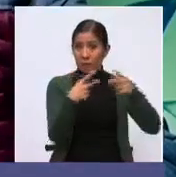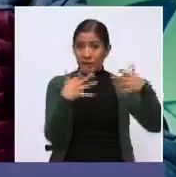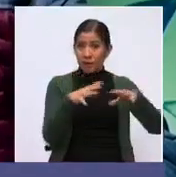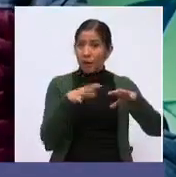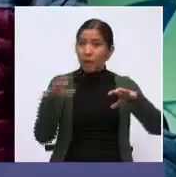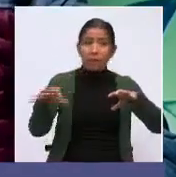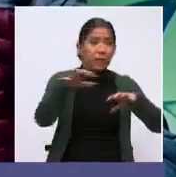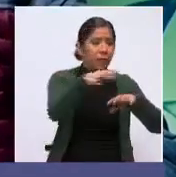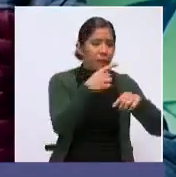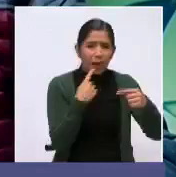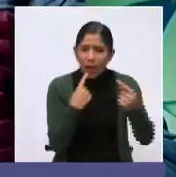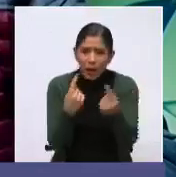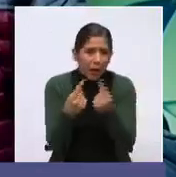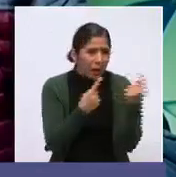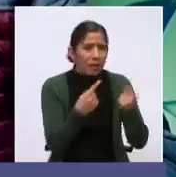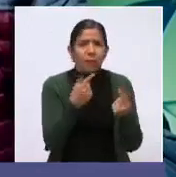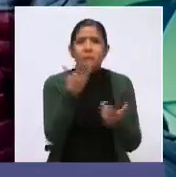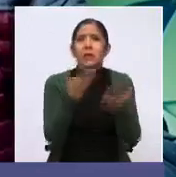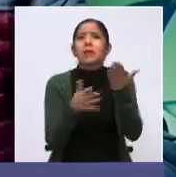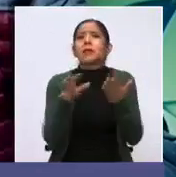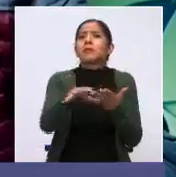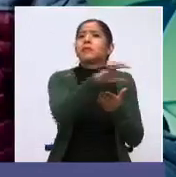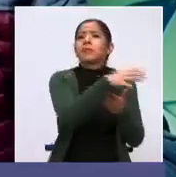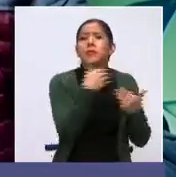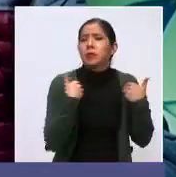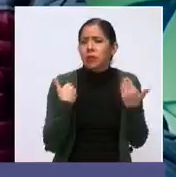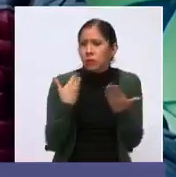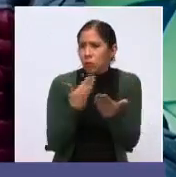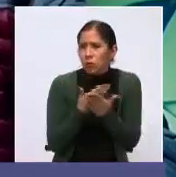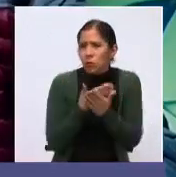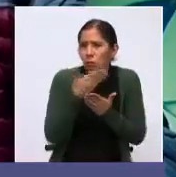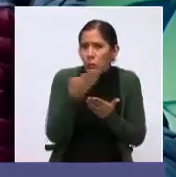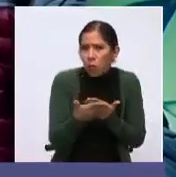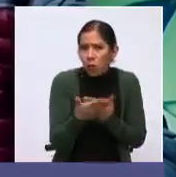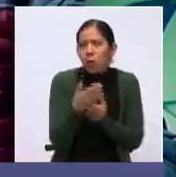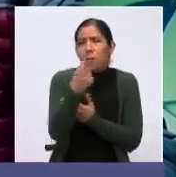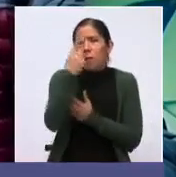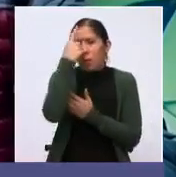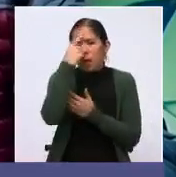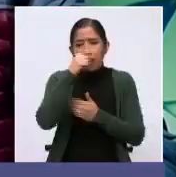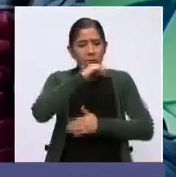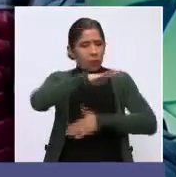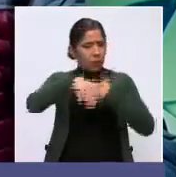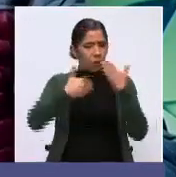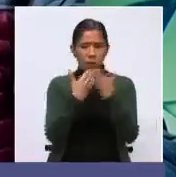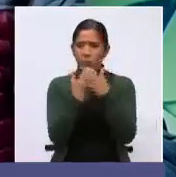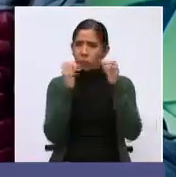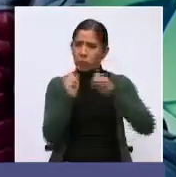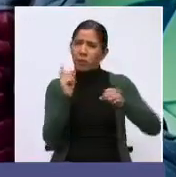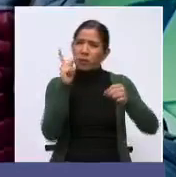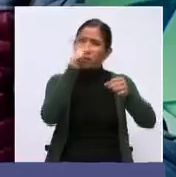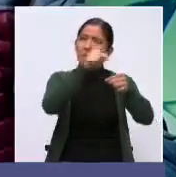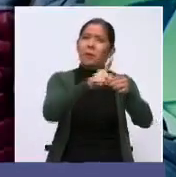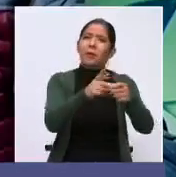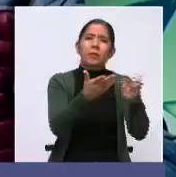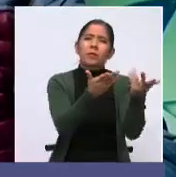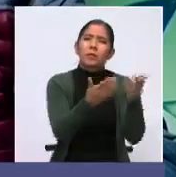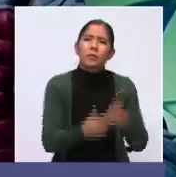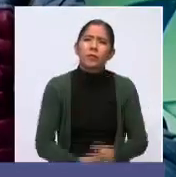barrios, para ver si hay propuestas y algún tipo de análisis en el que todos y todas puedan ser parte de mejorar la seguridad